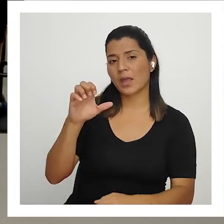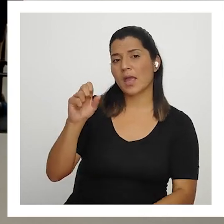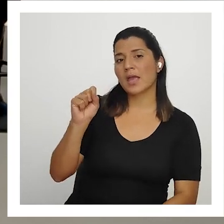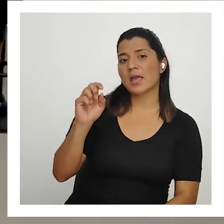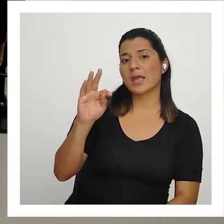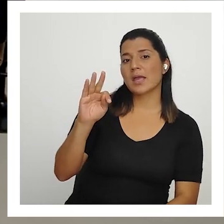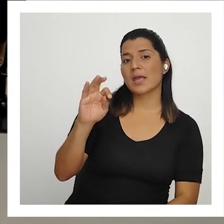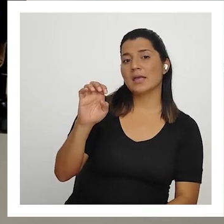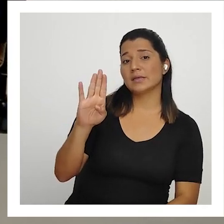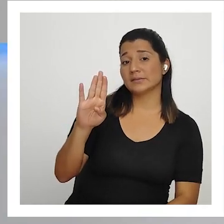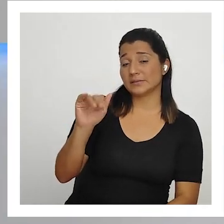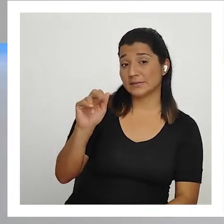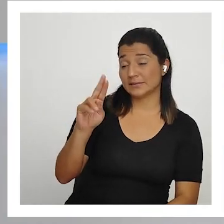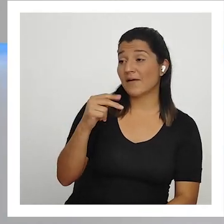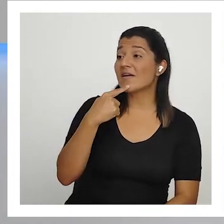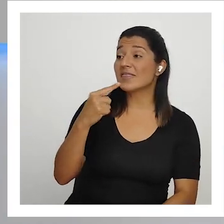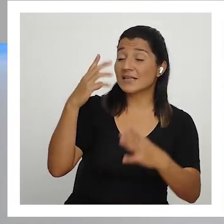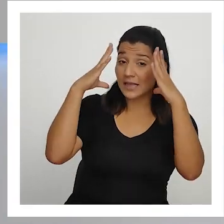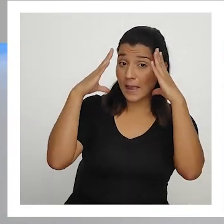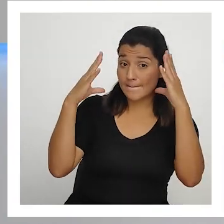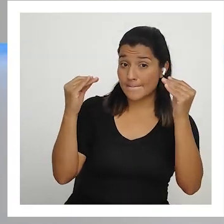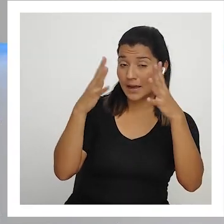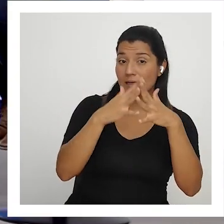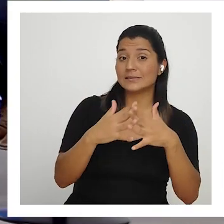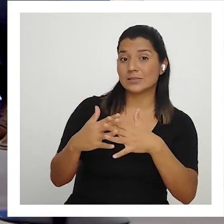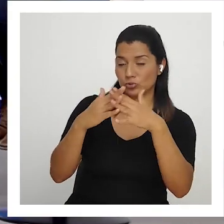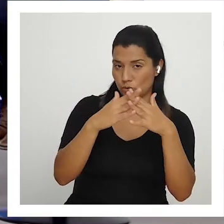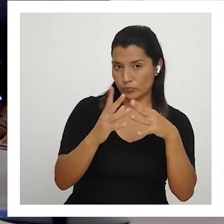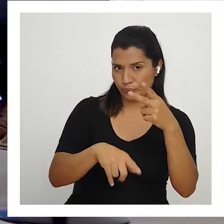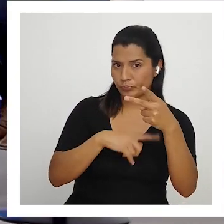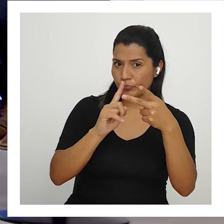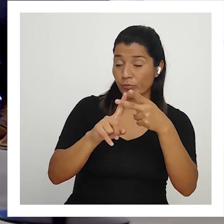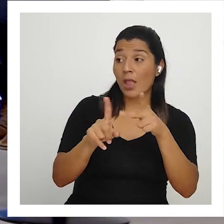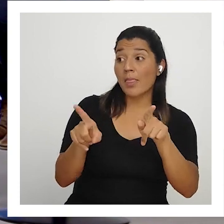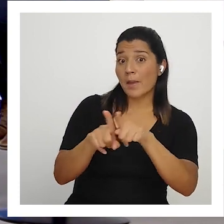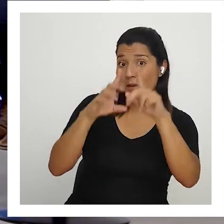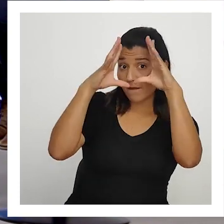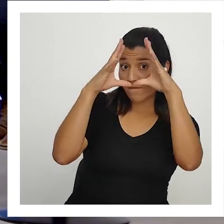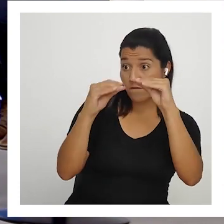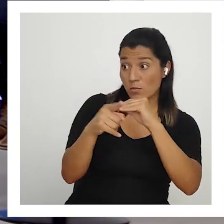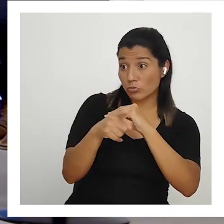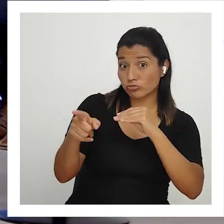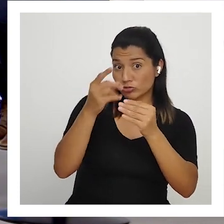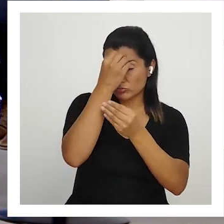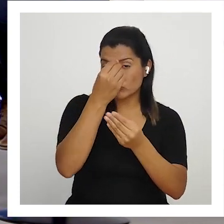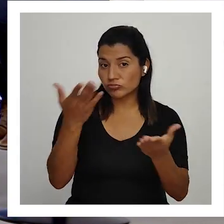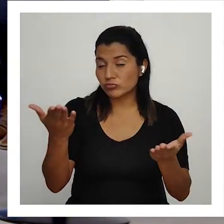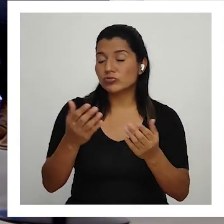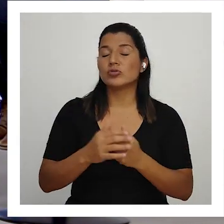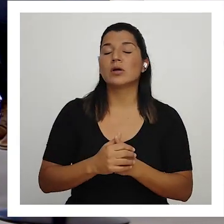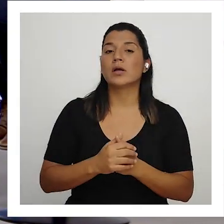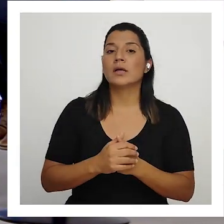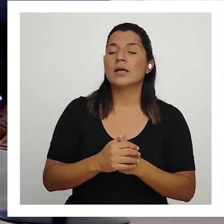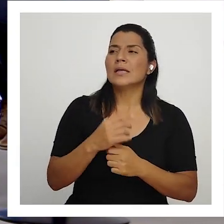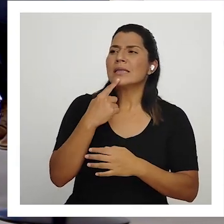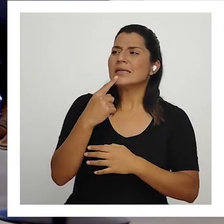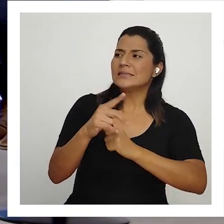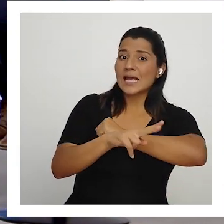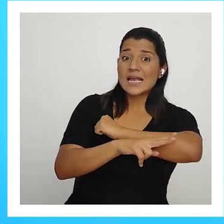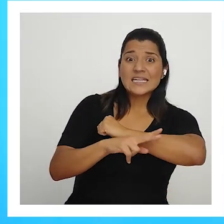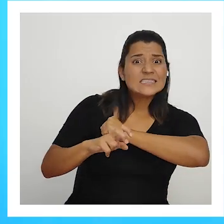información que suministra la Embajada de los Estados Unidos y también la que ustedes a través de su oficina de prensa informan, las estafas se